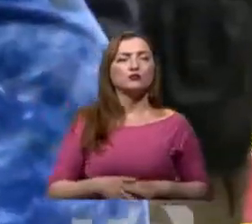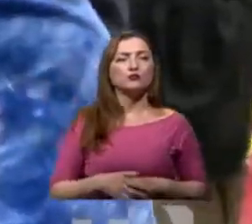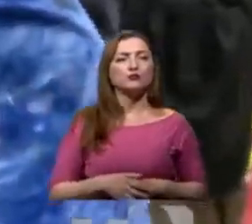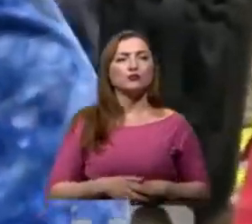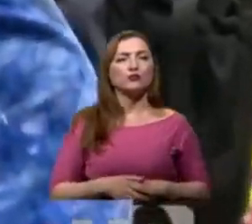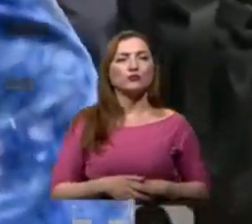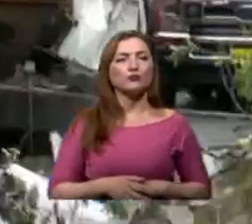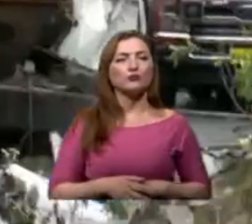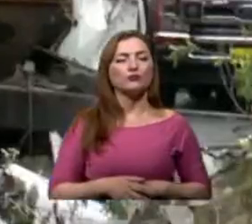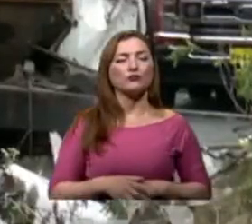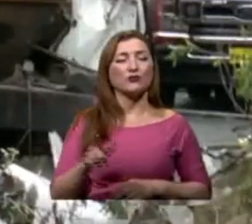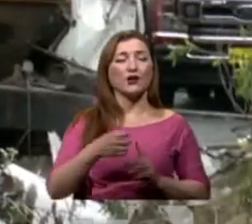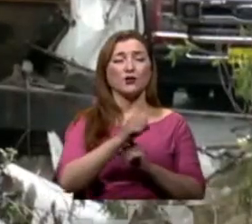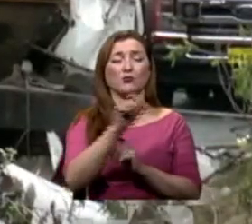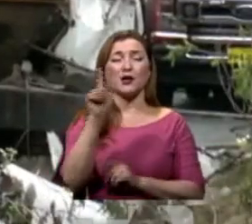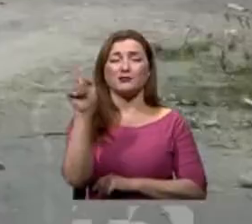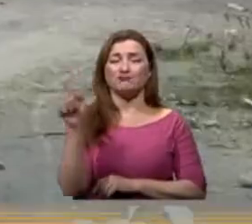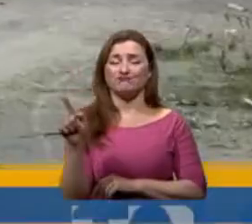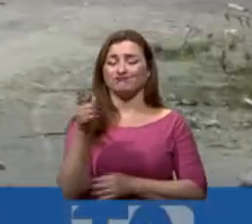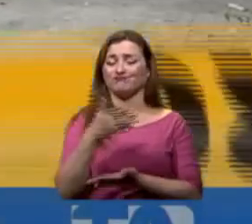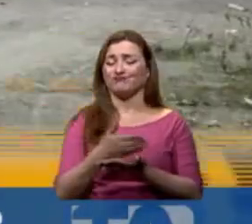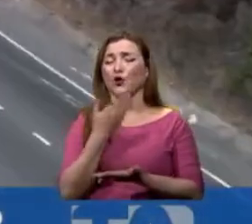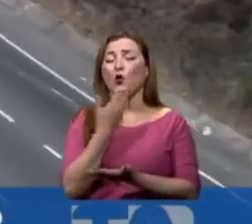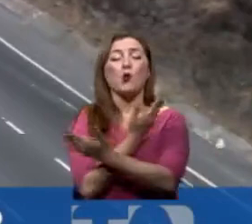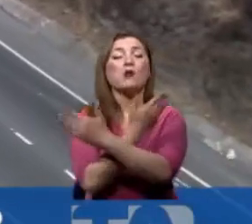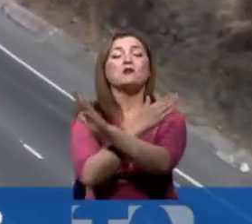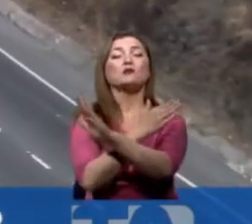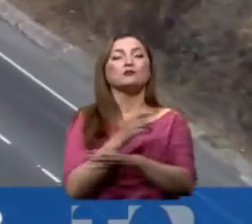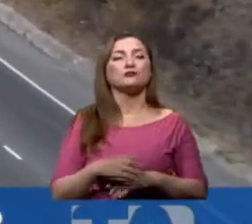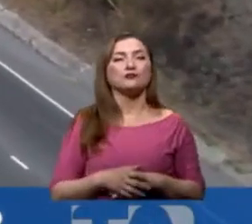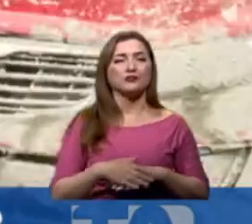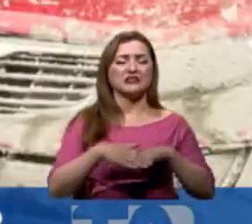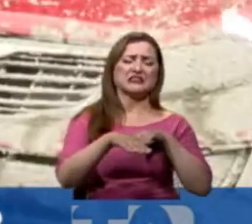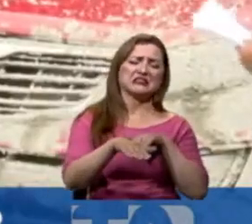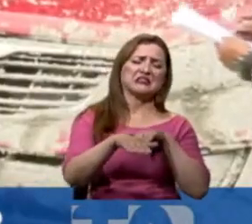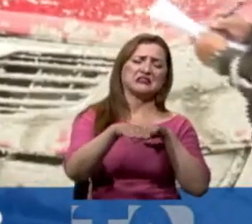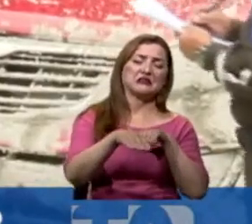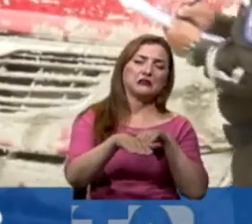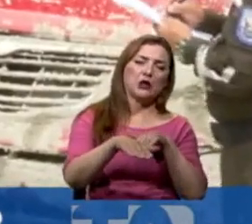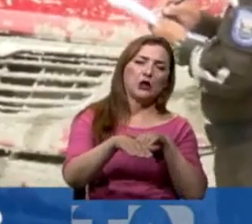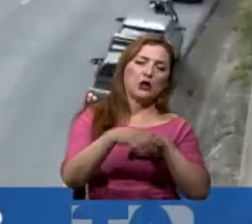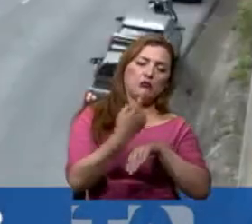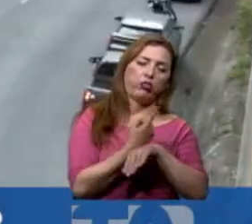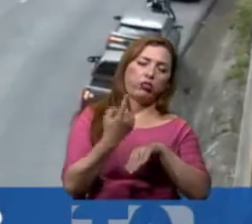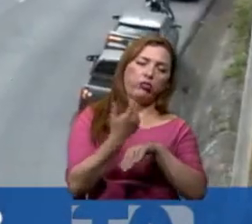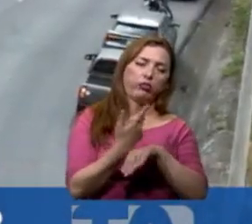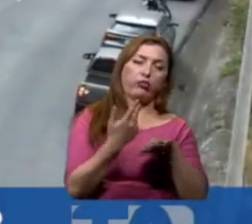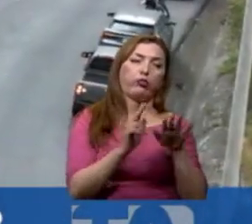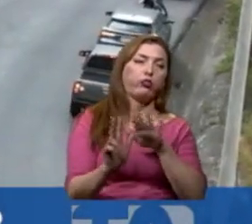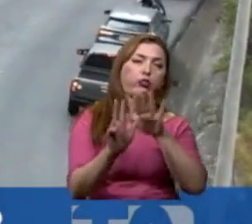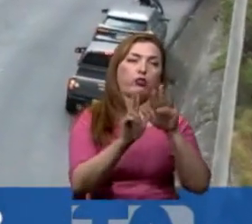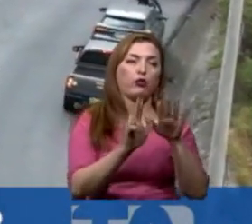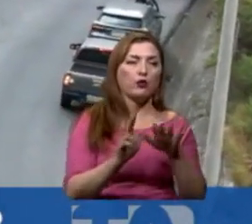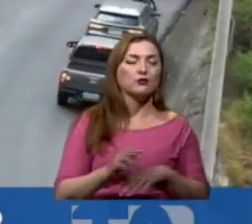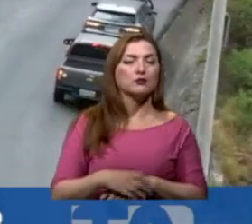Para evitar que se presenten situaciones como las ocurridas semanas atrás, en las que los trancones por siniestros viales en la avenida Simón Bolívar